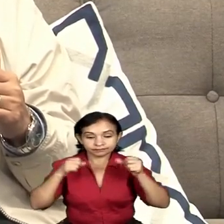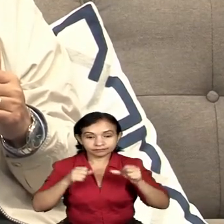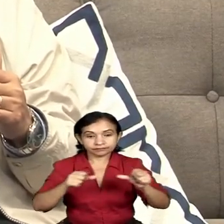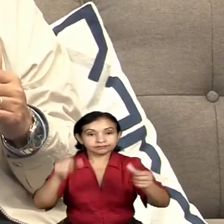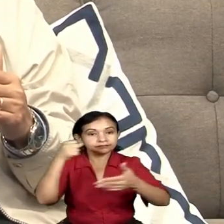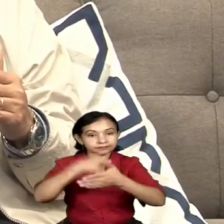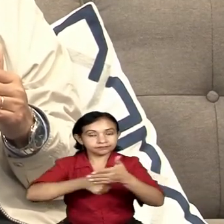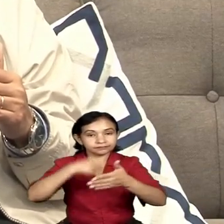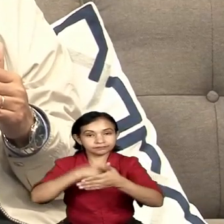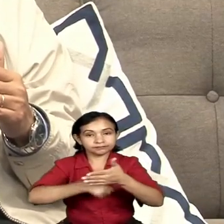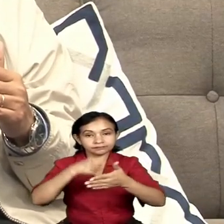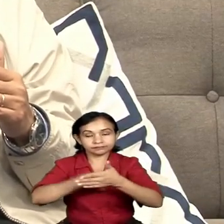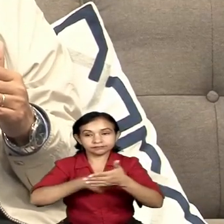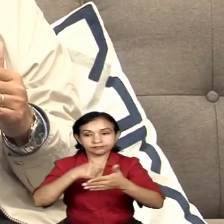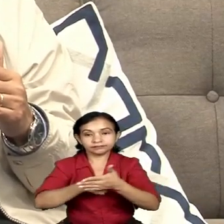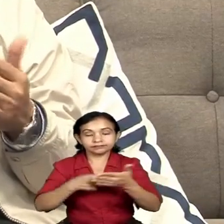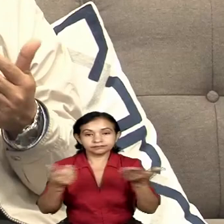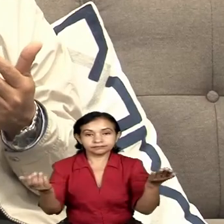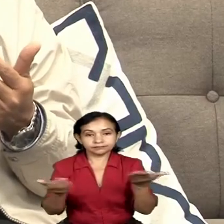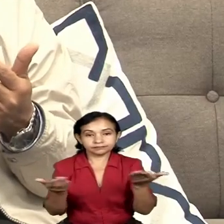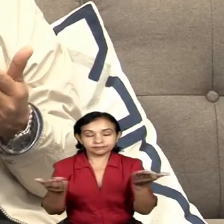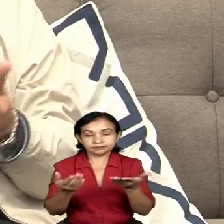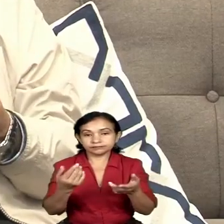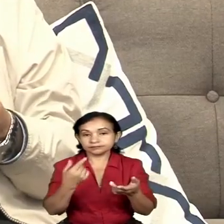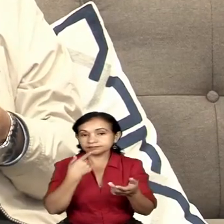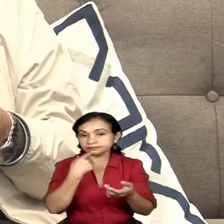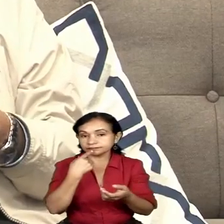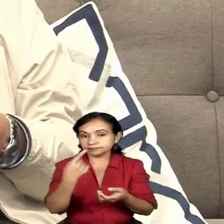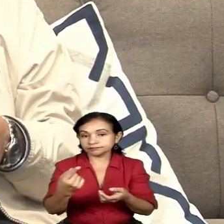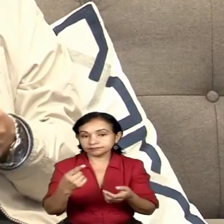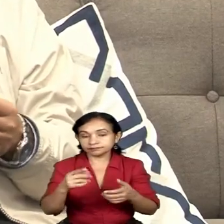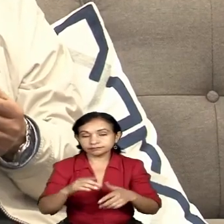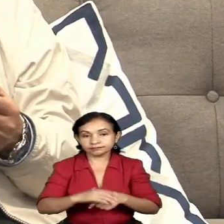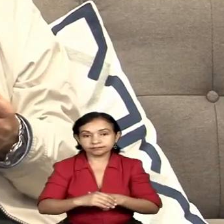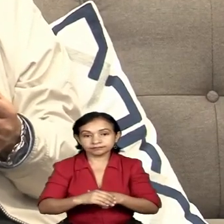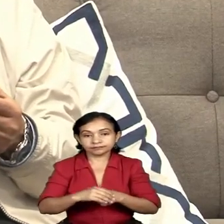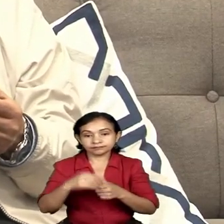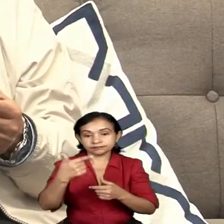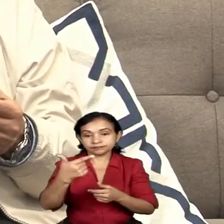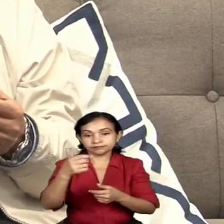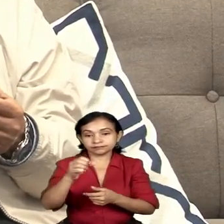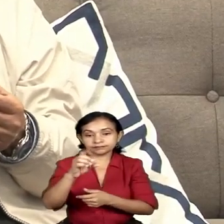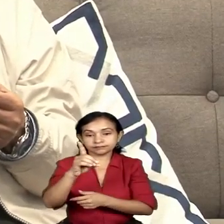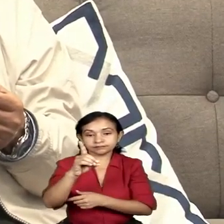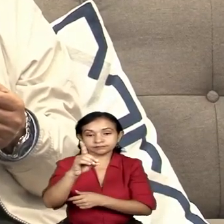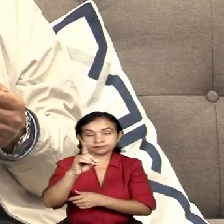luchando, como diría Fernando Gordillo,